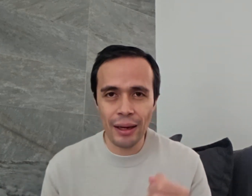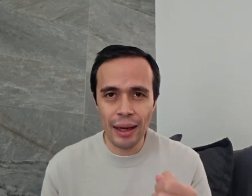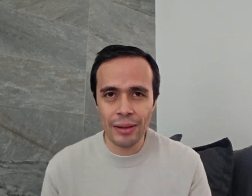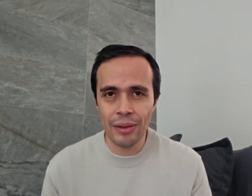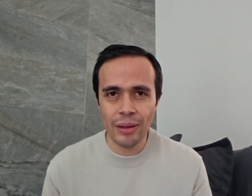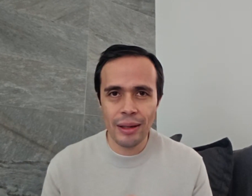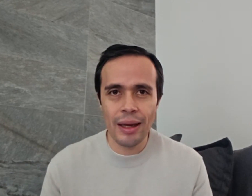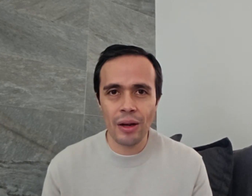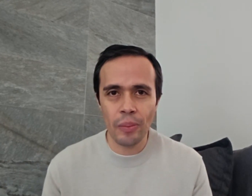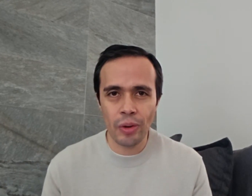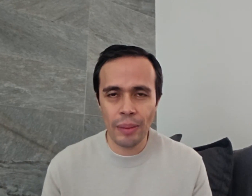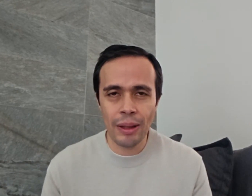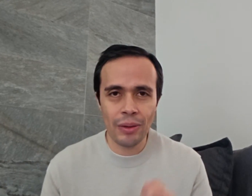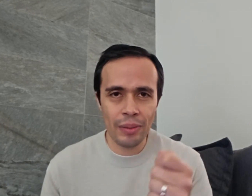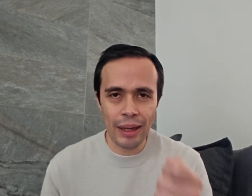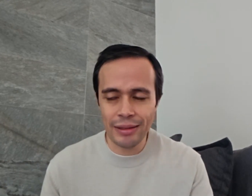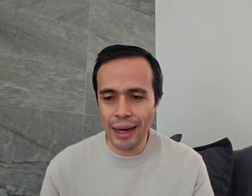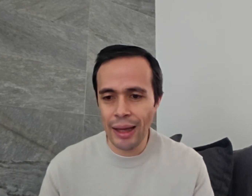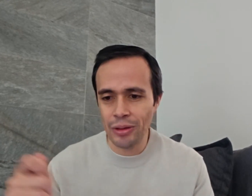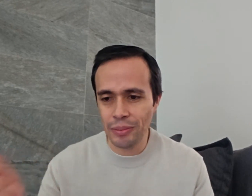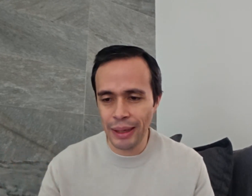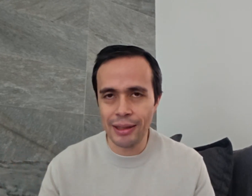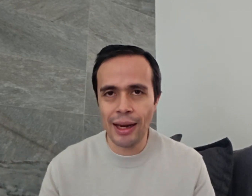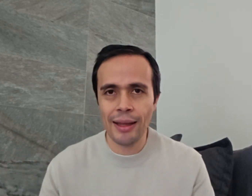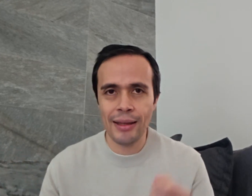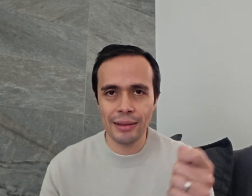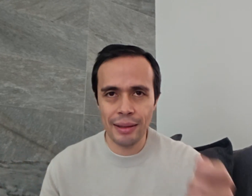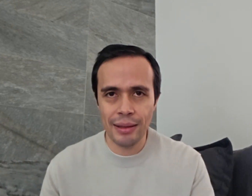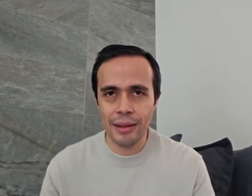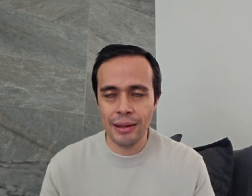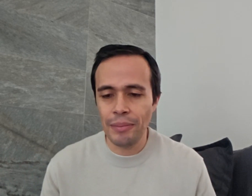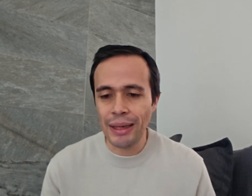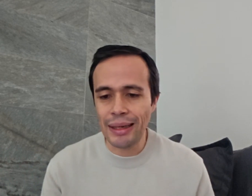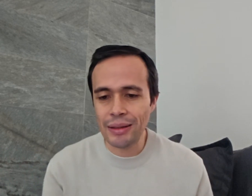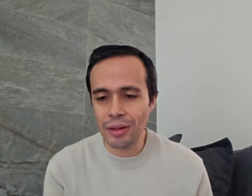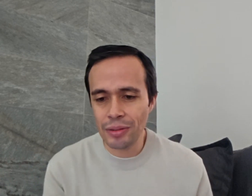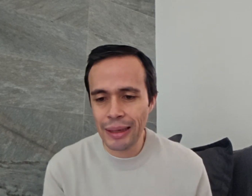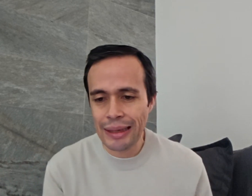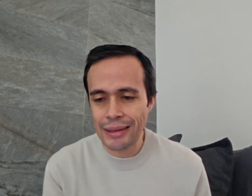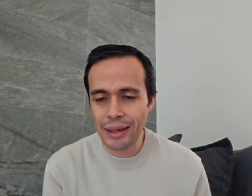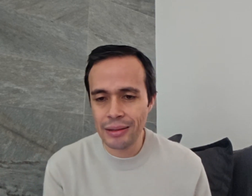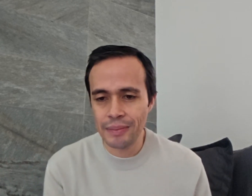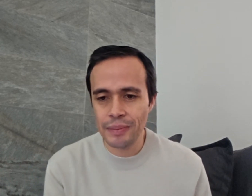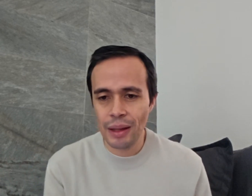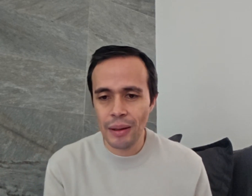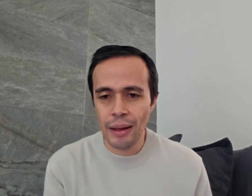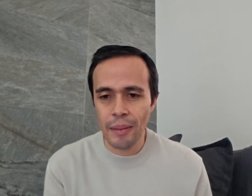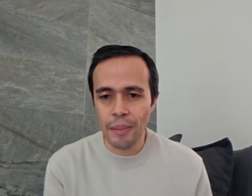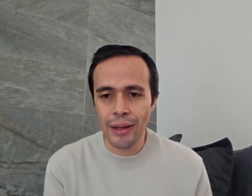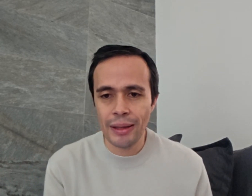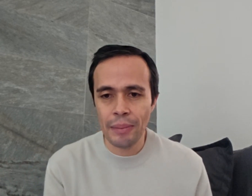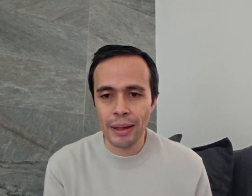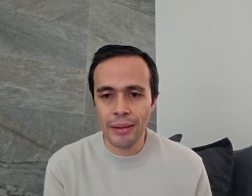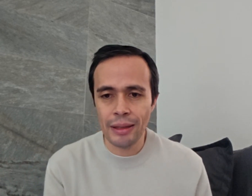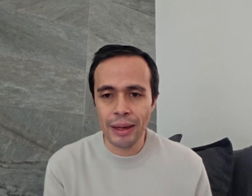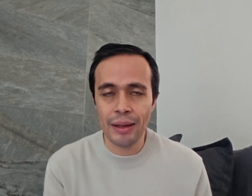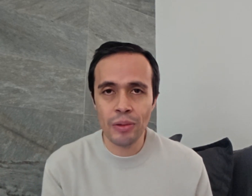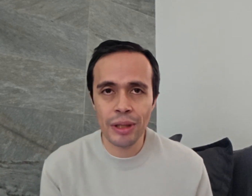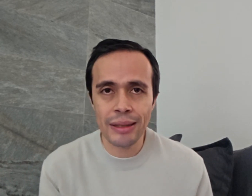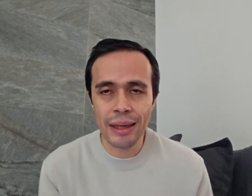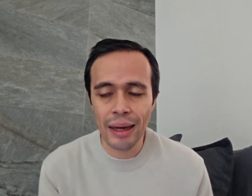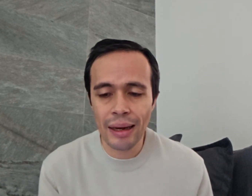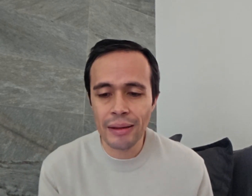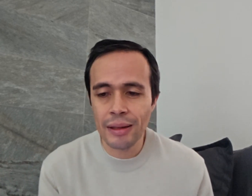va a estar vigilando el comportamiento de magistrados, magistradas, ministros, ministras. Puede también